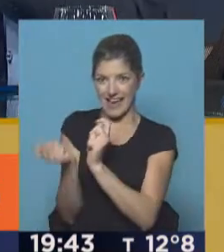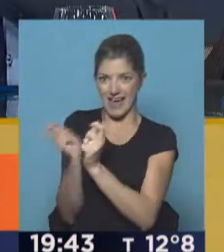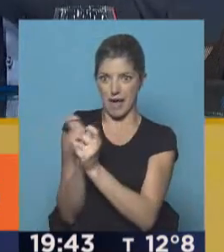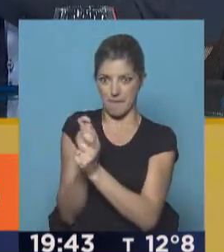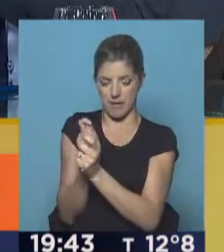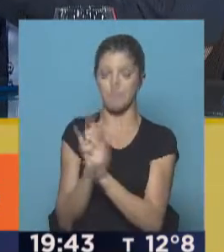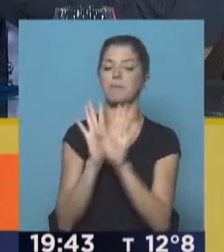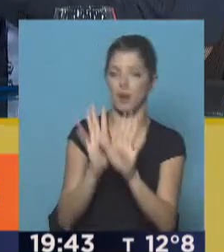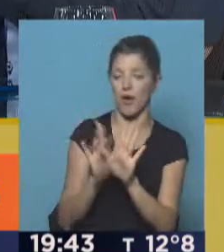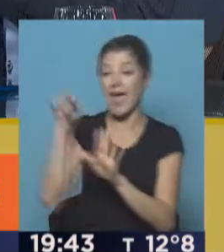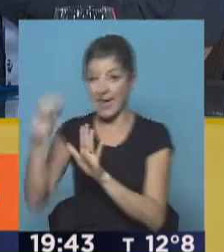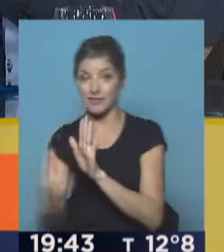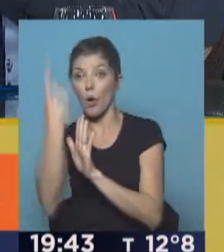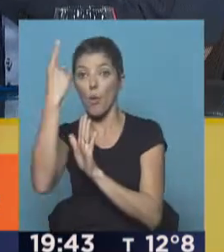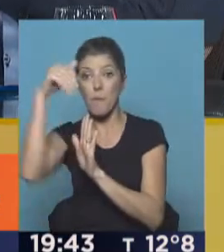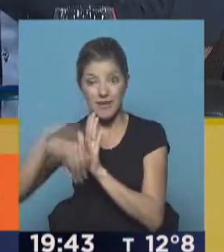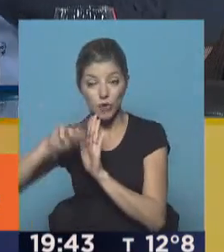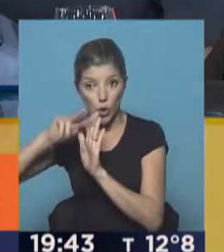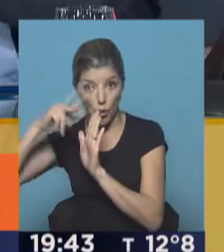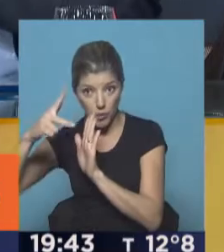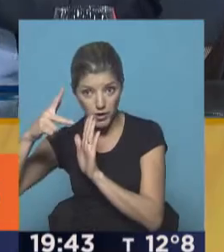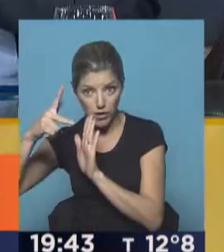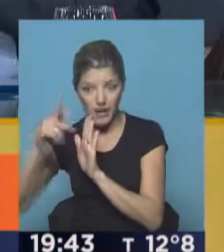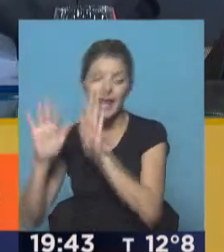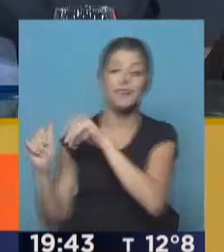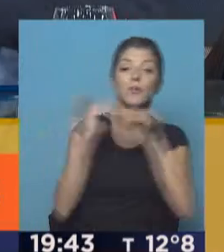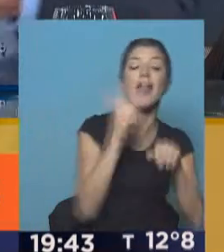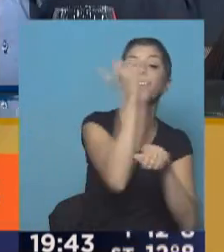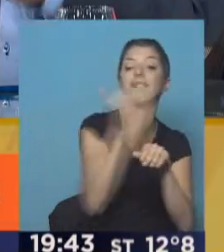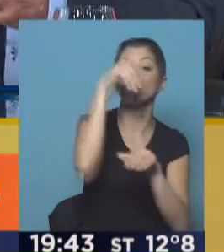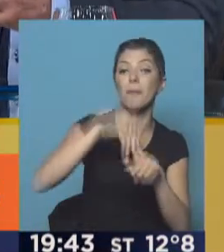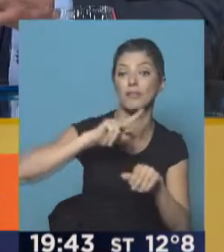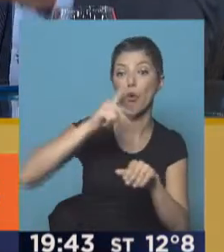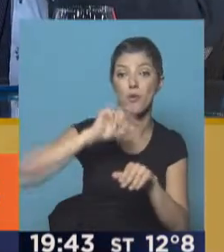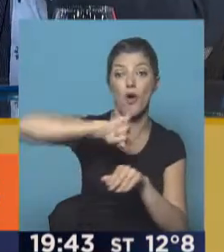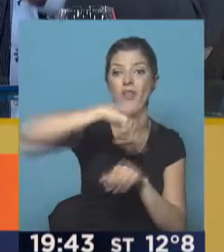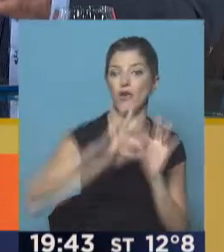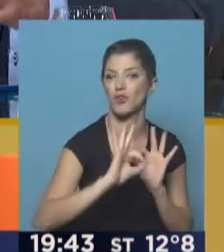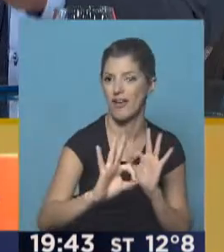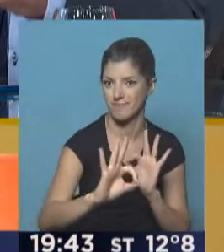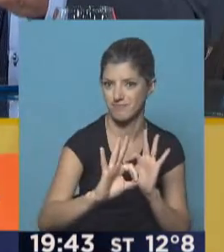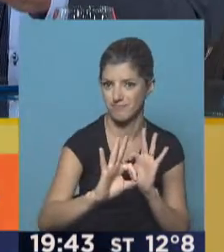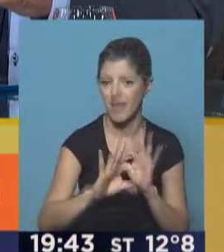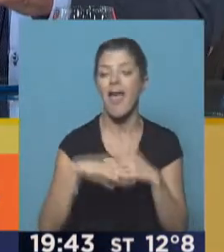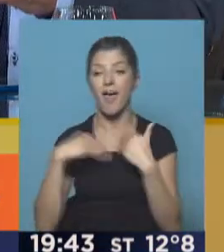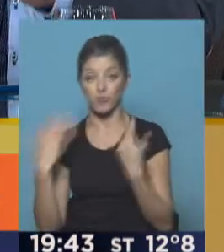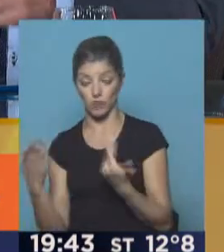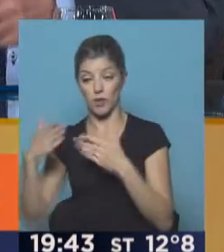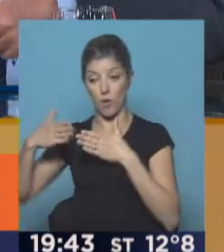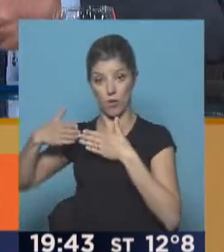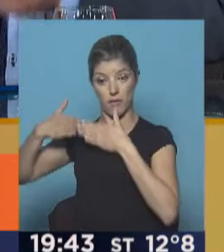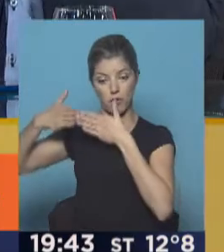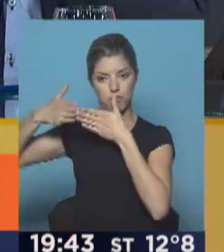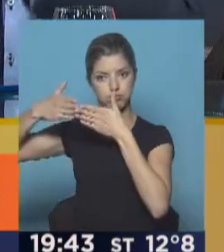un metro cúbico de gas líquido equivale a 600 metros cúbicos del otro gas. Entonces llega al barco, hay unas plantas regasificadoras que